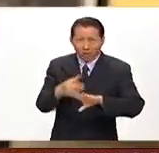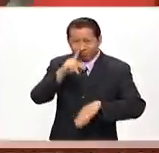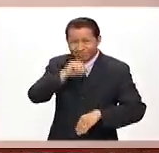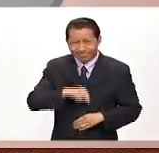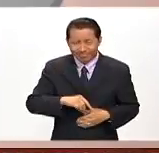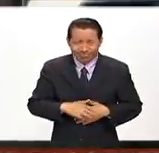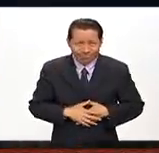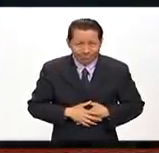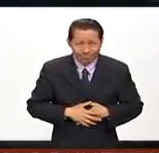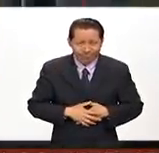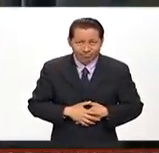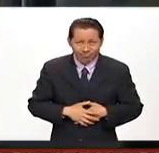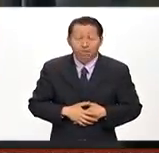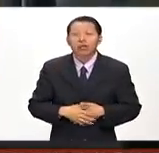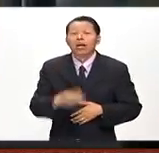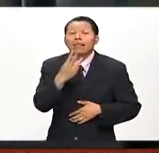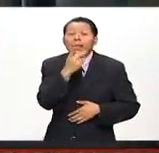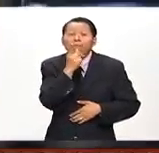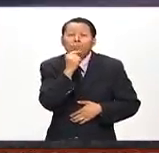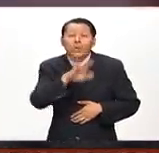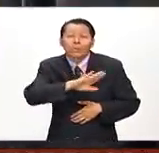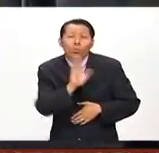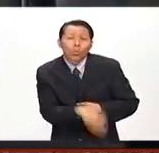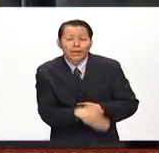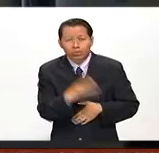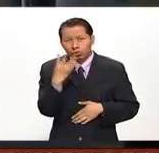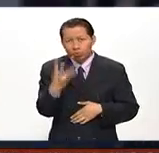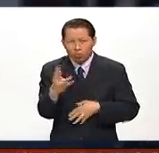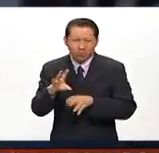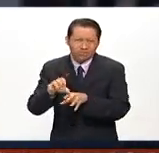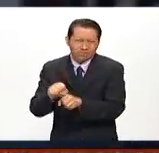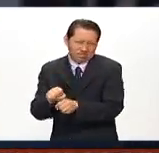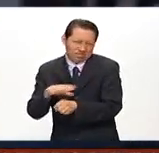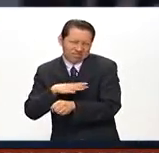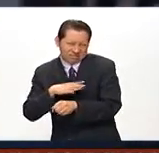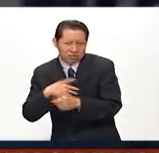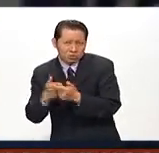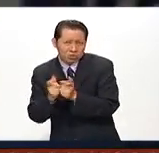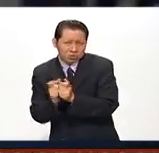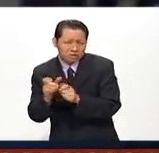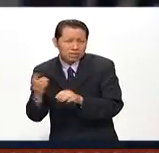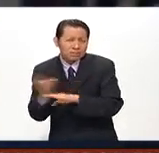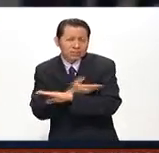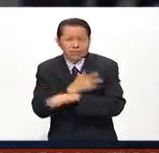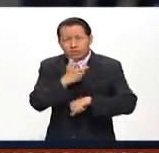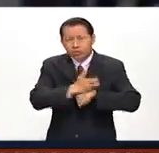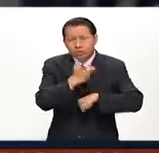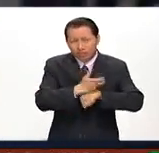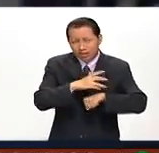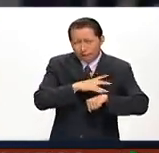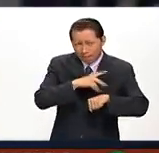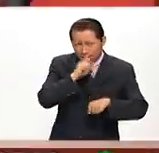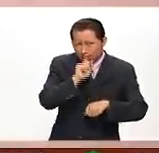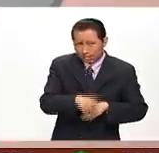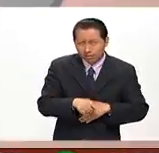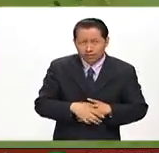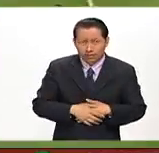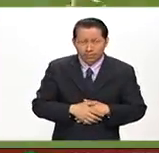militar. 3 policías muertos y 4 rehenes es el saldo del violento fin de semana en los Estados